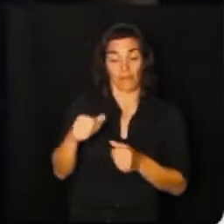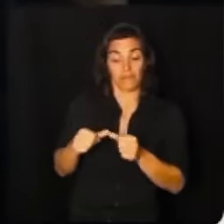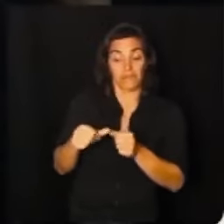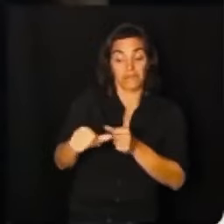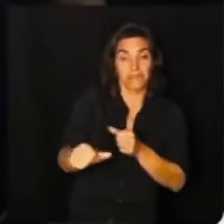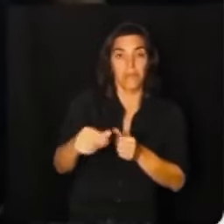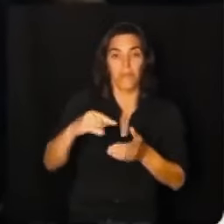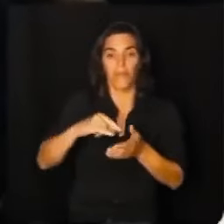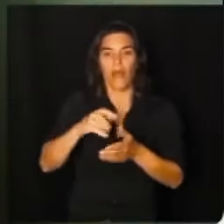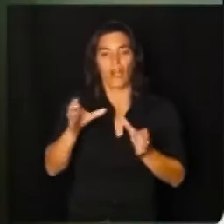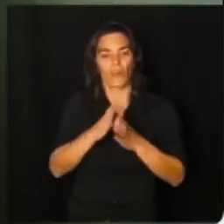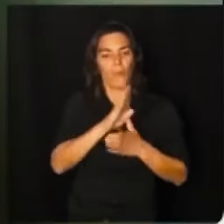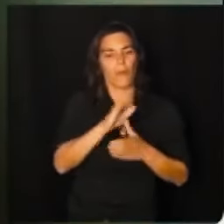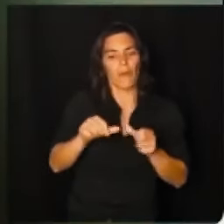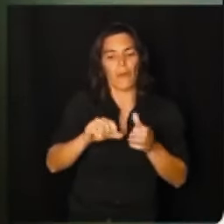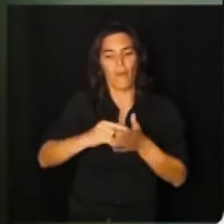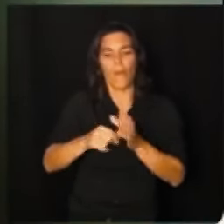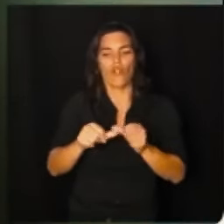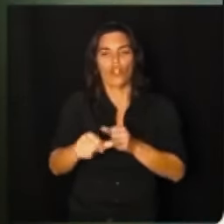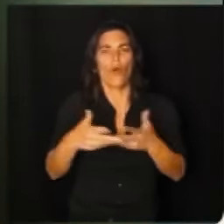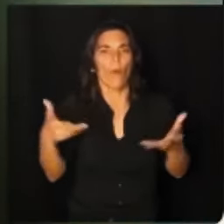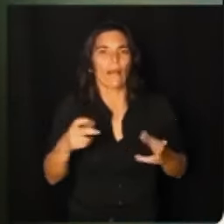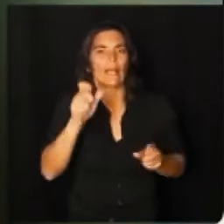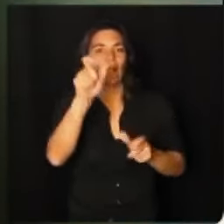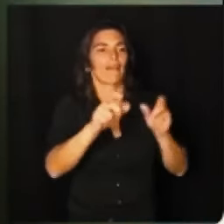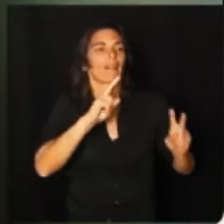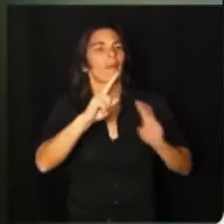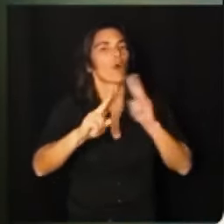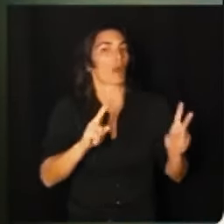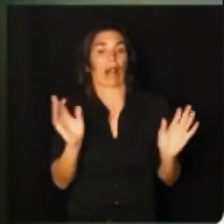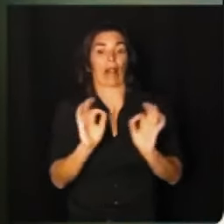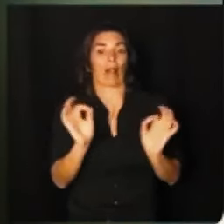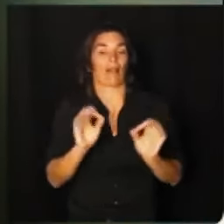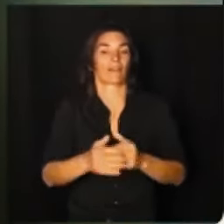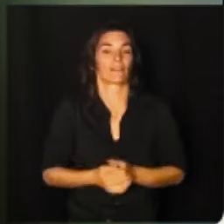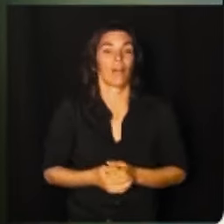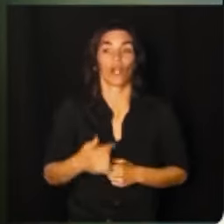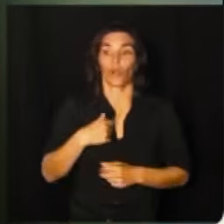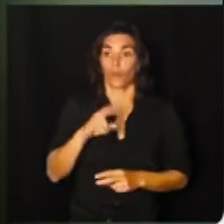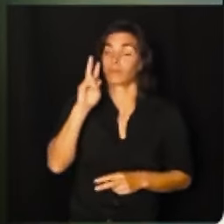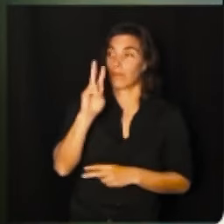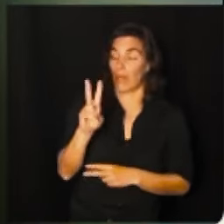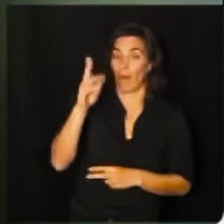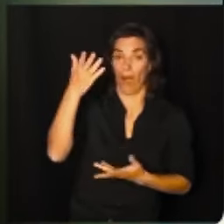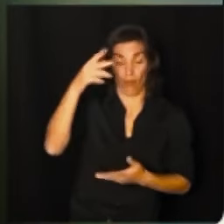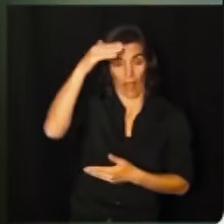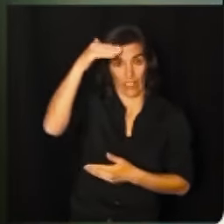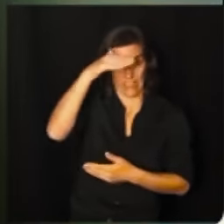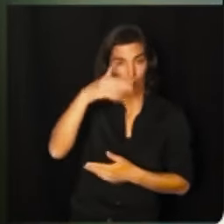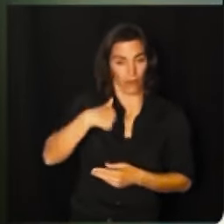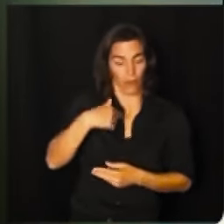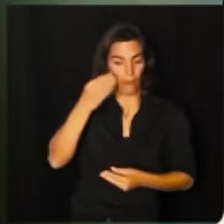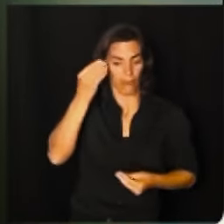¿Qué proyecto tiene el Partido Popular? Fijaros, sí, no, yo estaba viendo, Salva, que digo,